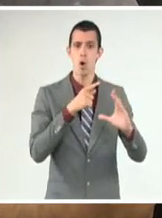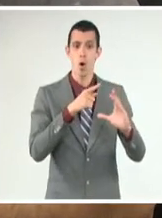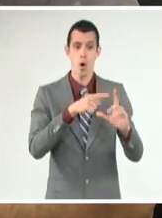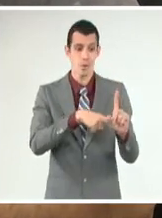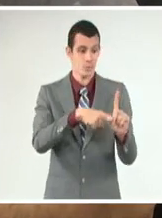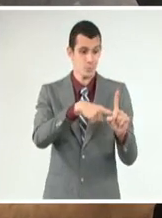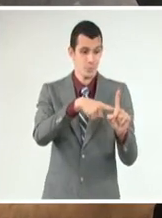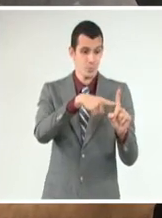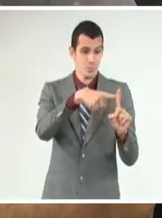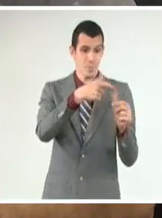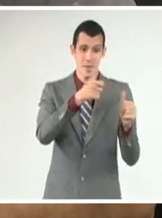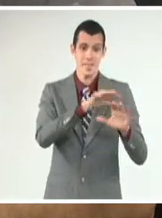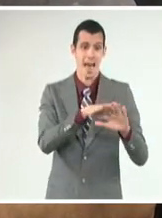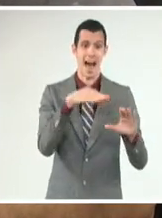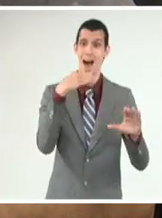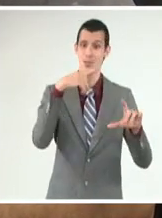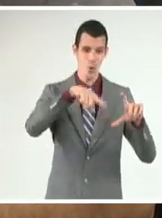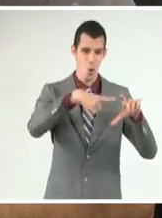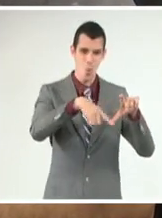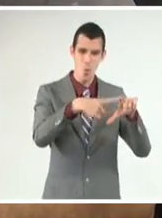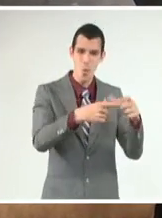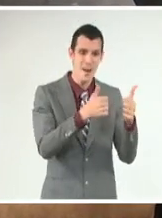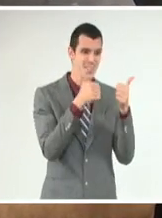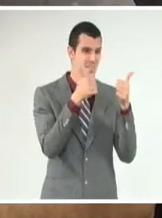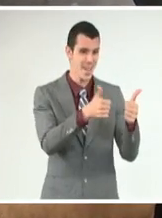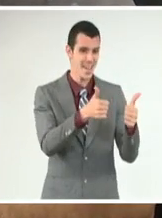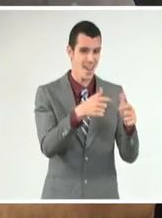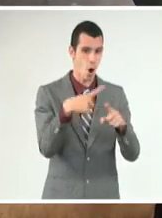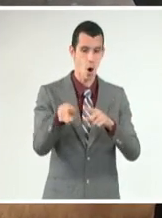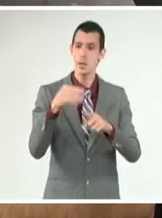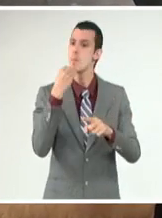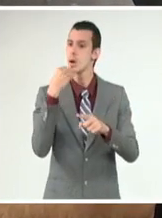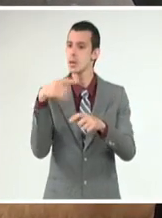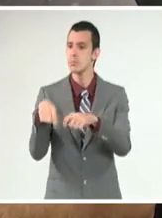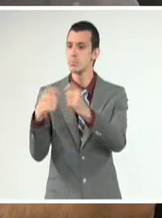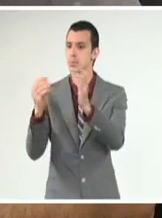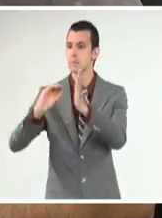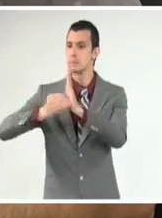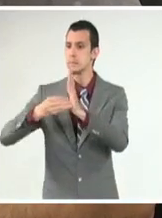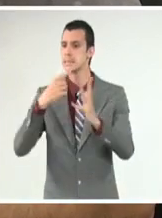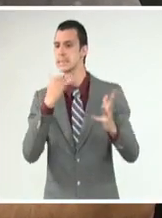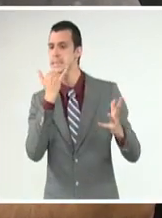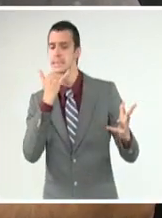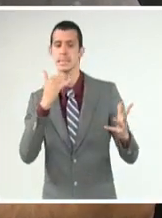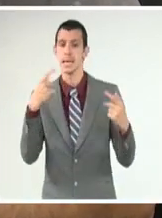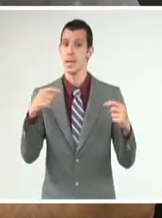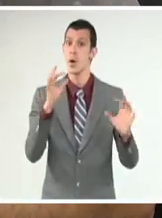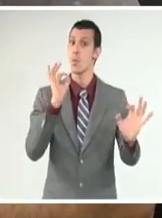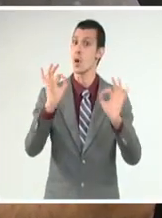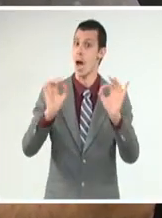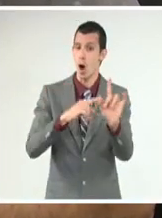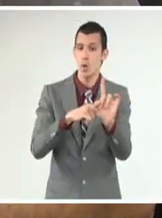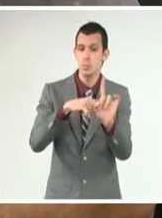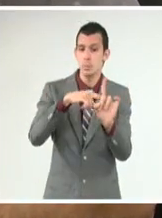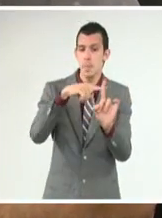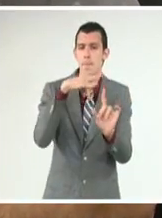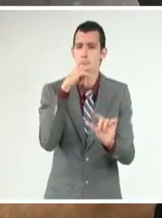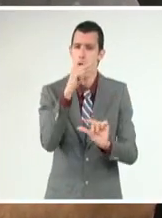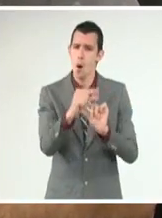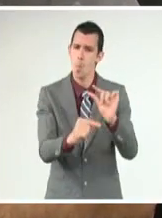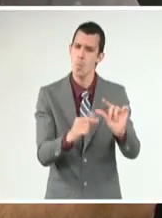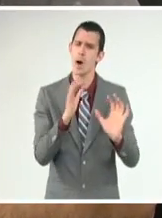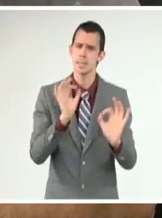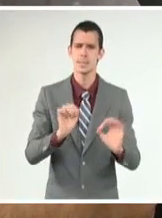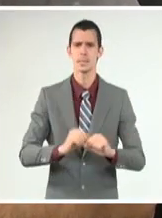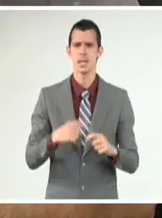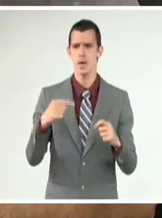algunas hay que sacarlas con mantenimiento y todavía se debe trabajar el sistema con bajos niveles de reserva, con lo cual existe la probabilidad de que